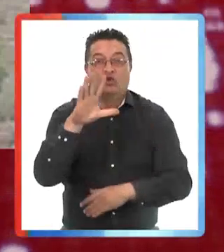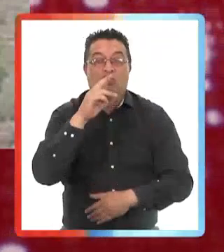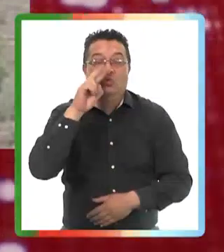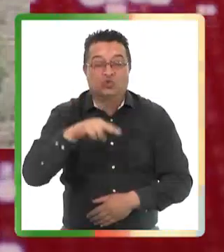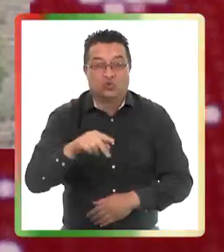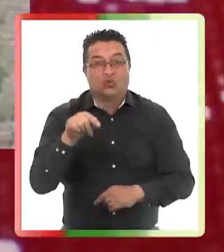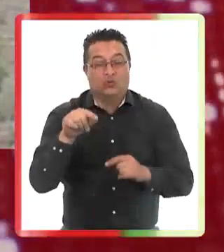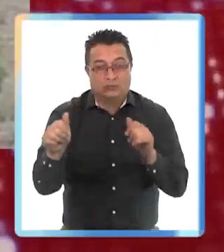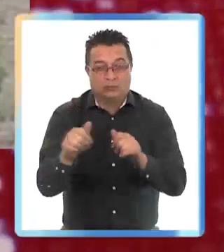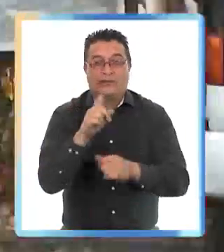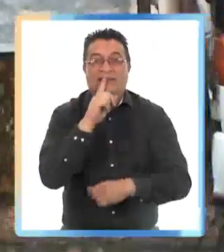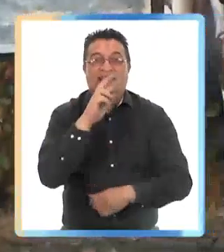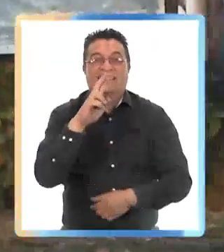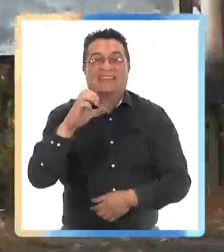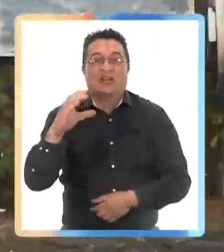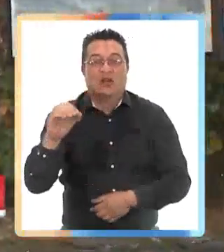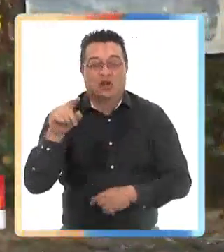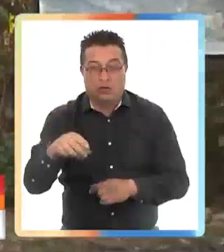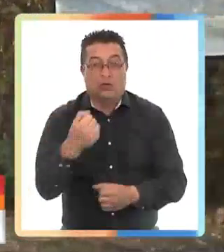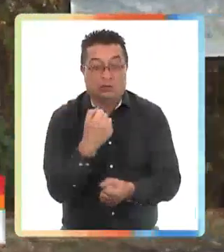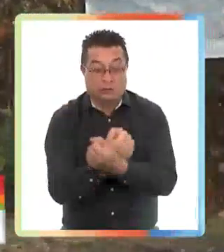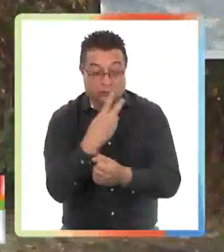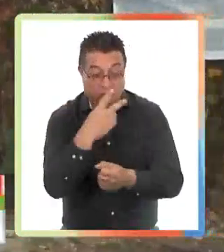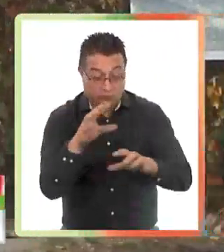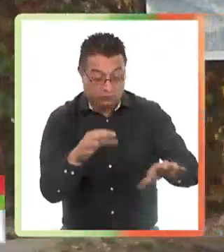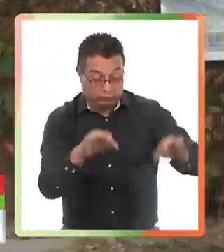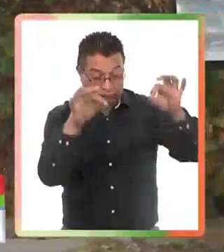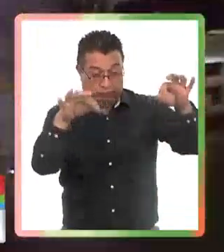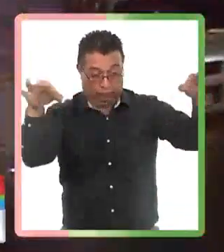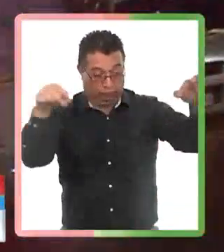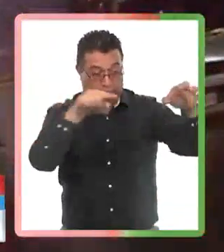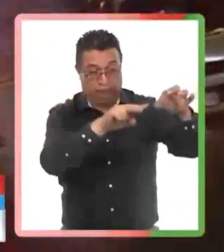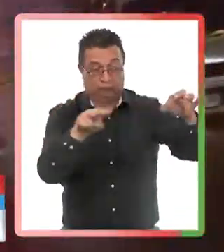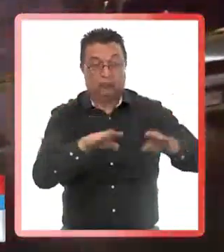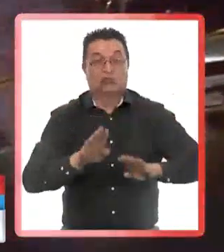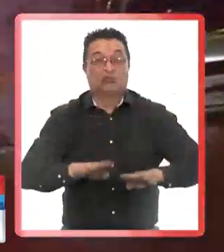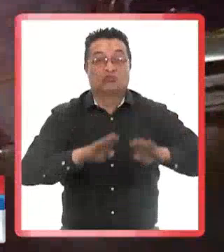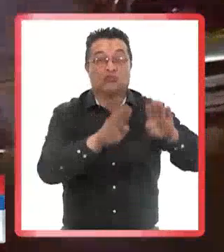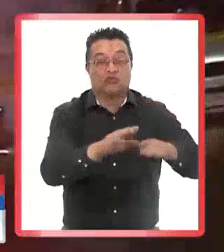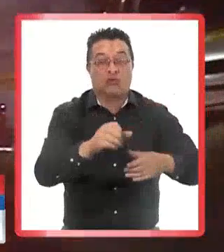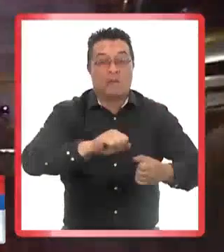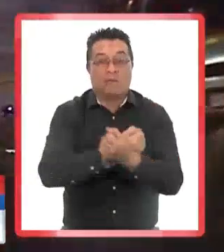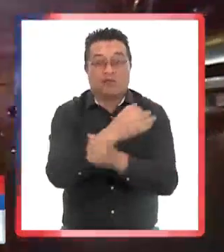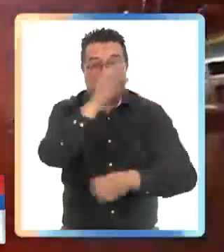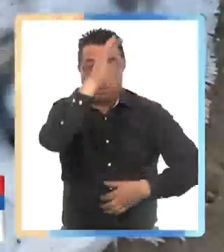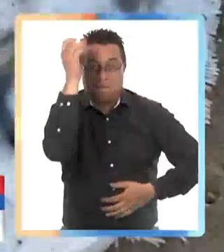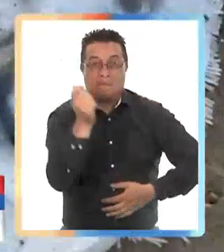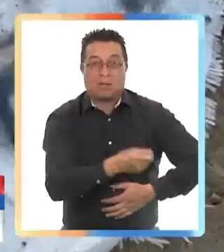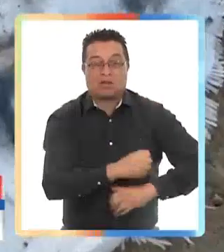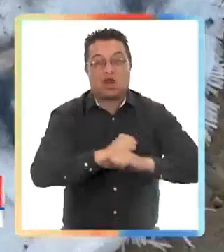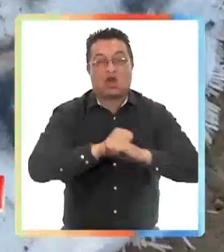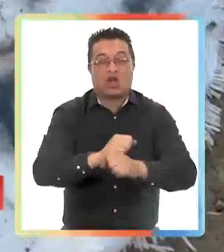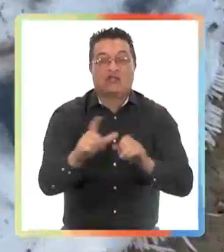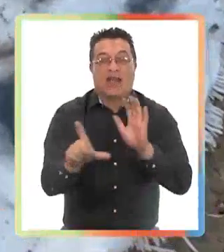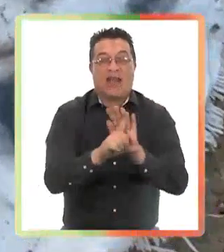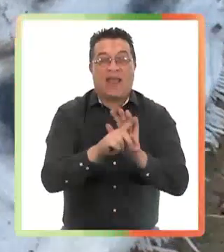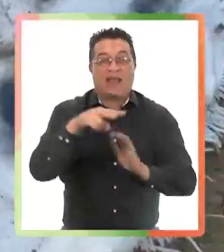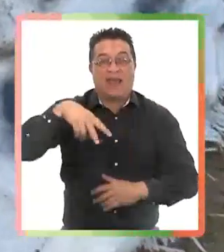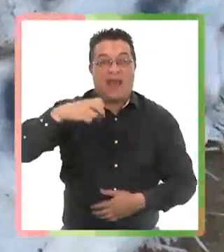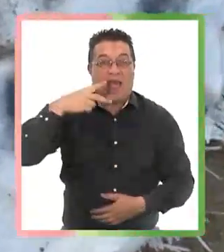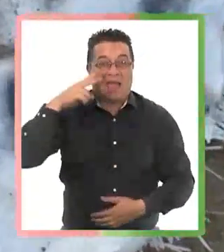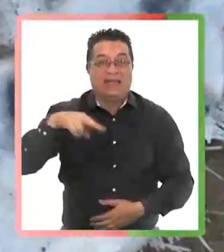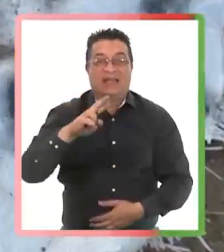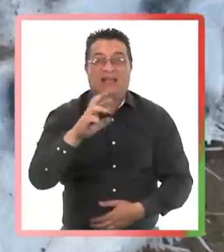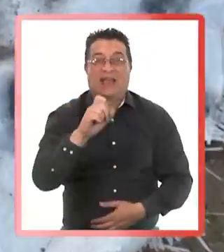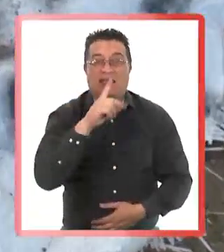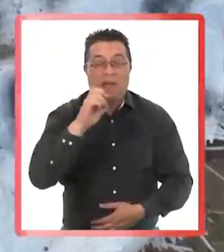estuvieron precedidos de barricadas próximas a la carretera 5 Sur en el sector Metrenco. La policía encontró un lienzo con consignas a favor